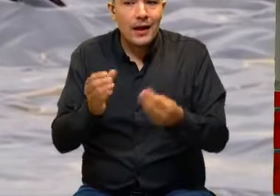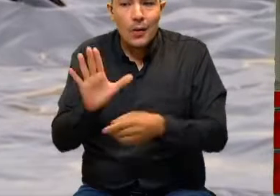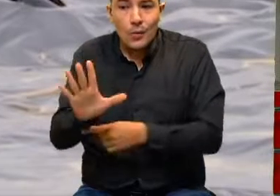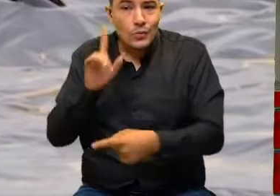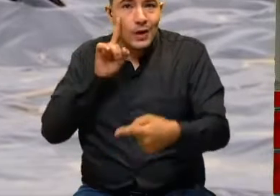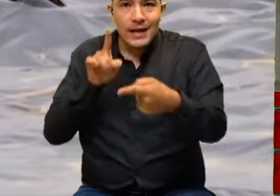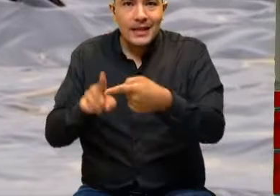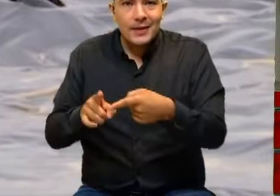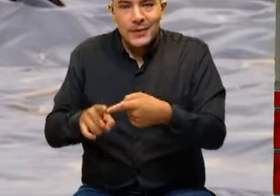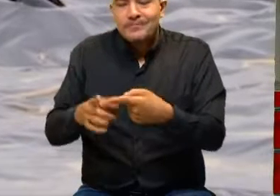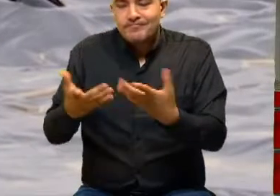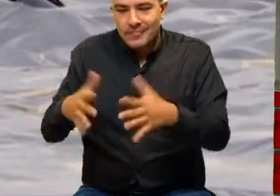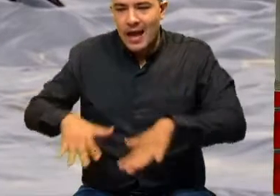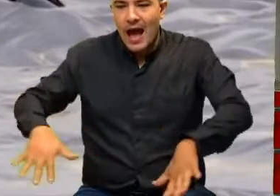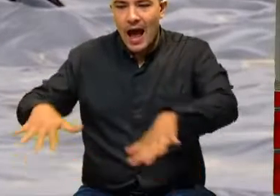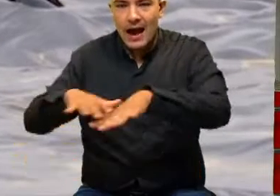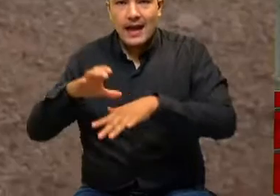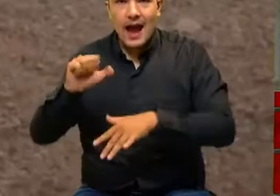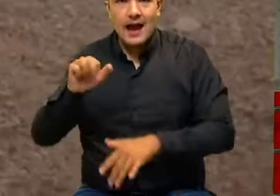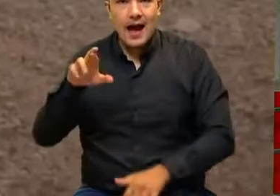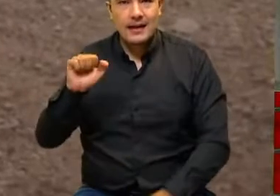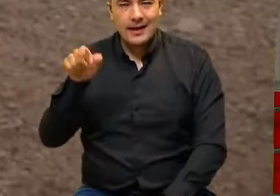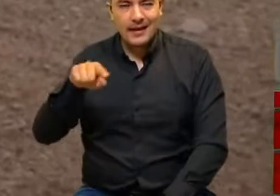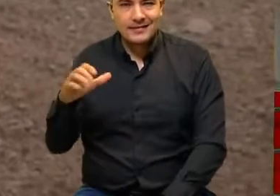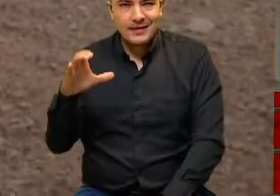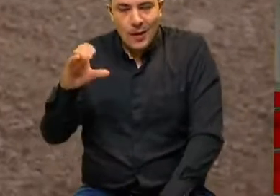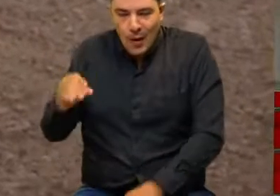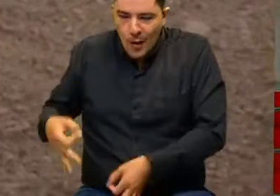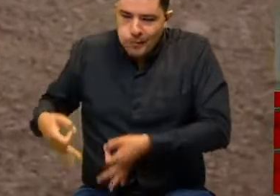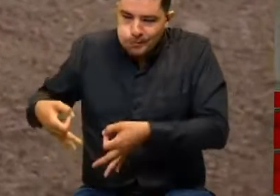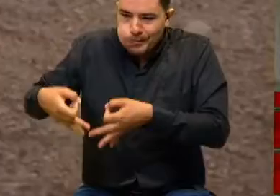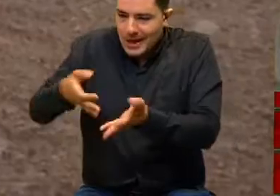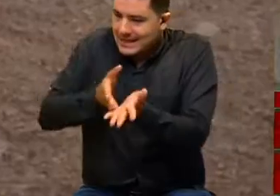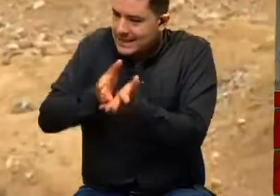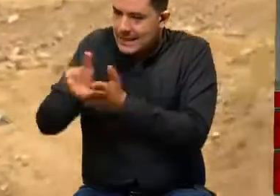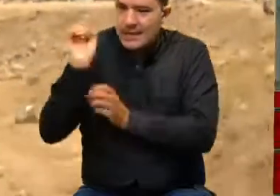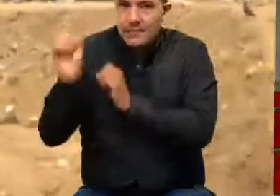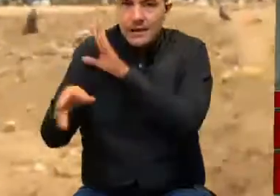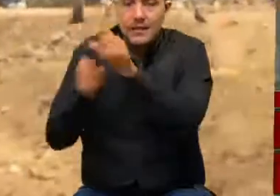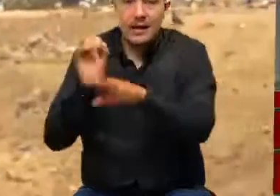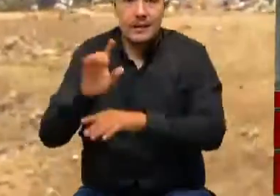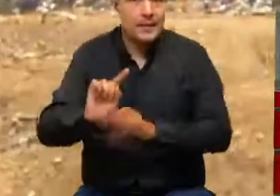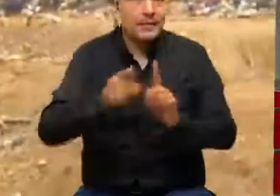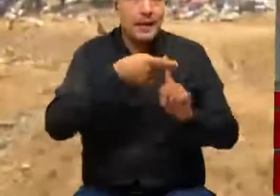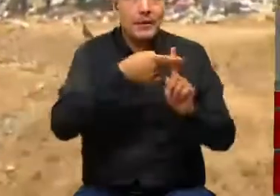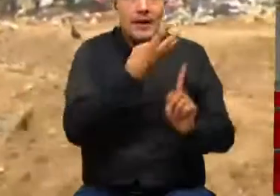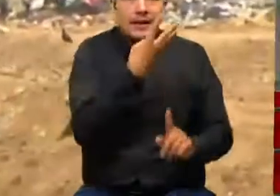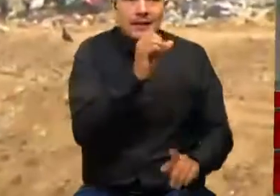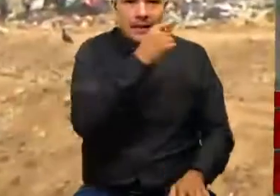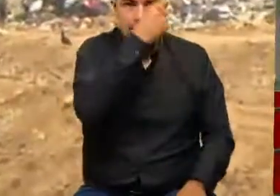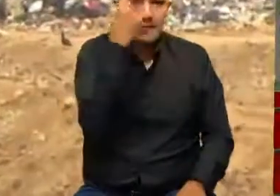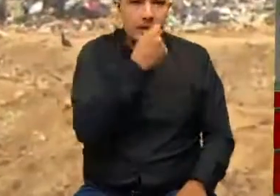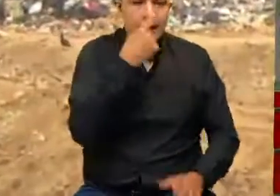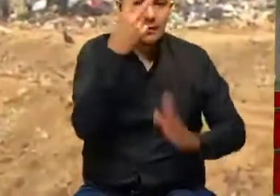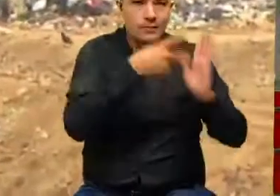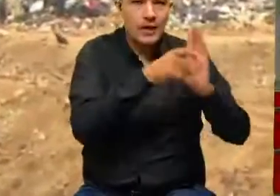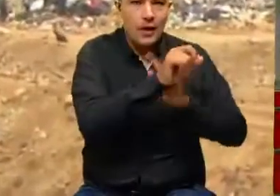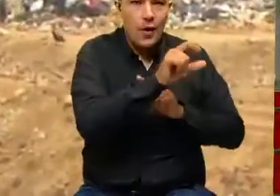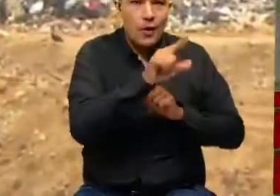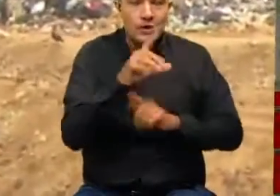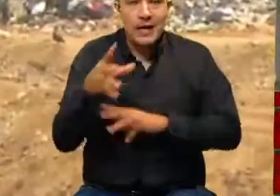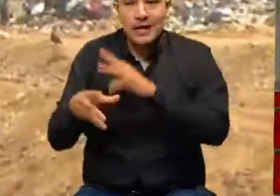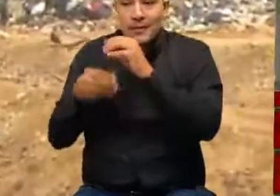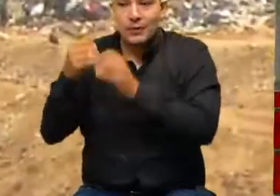Carrasco. La primera emergencia se declaró el 30 de septiembre del año 2011 y la última en septiembre del